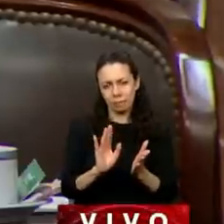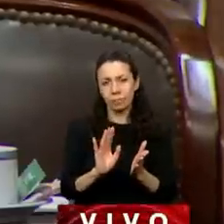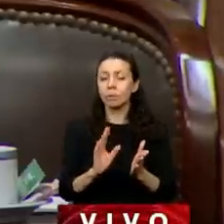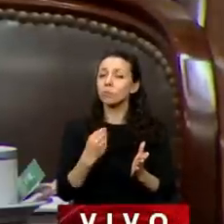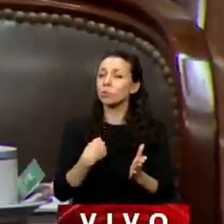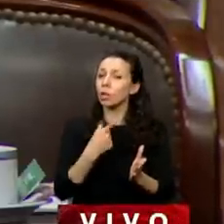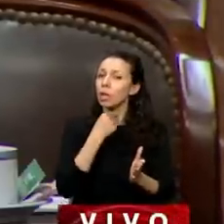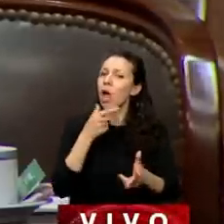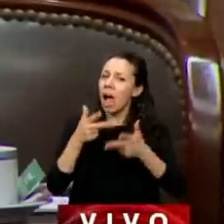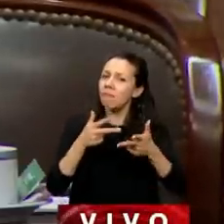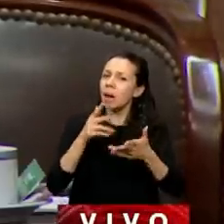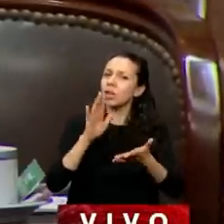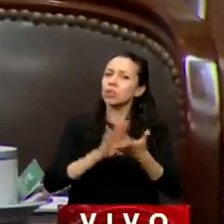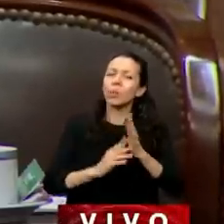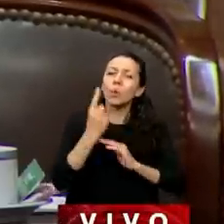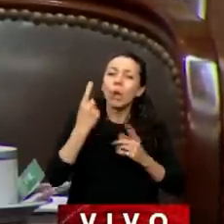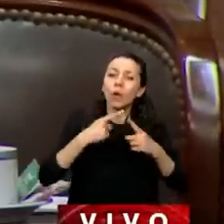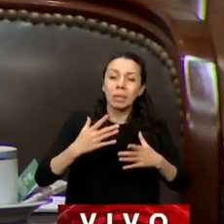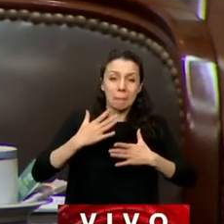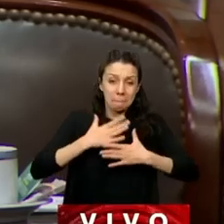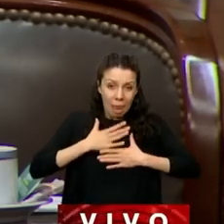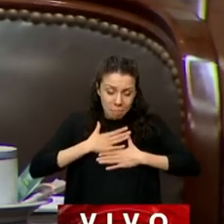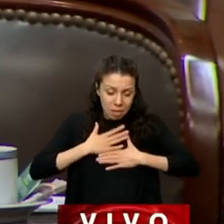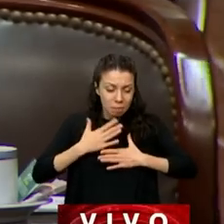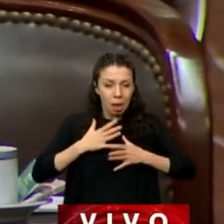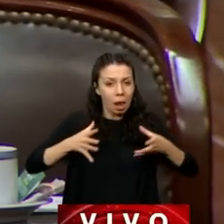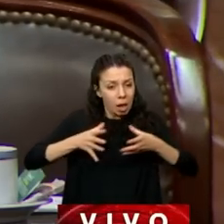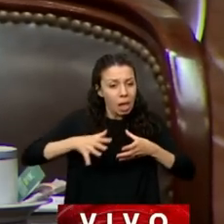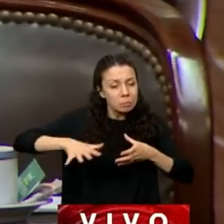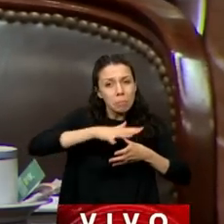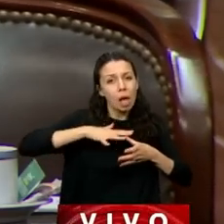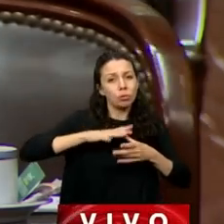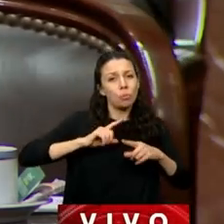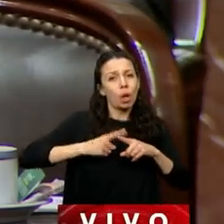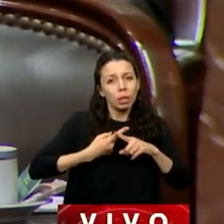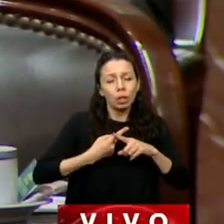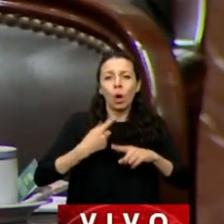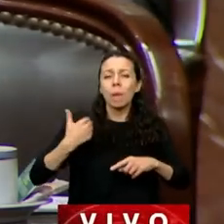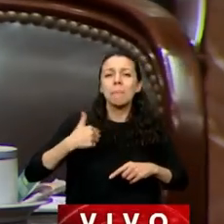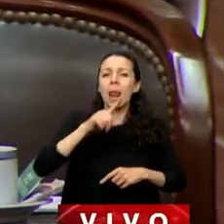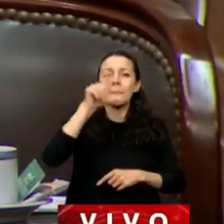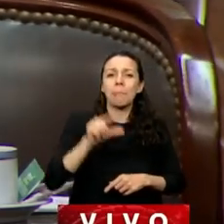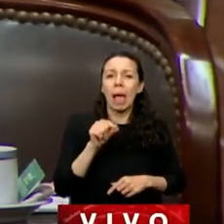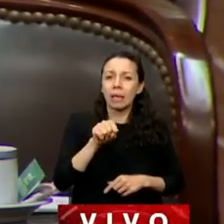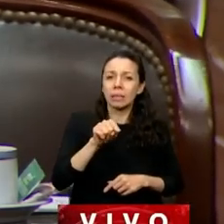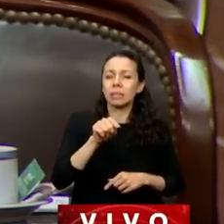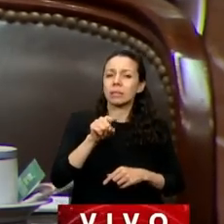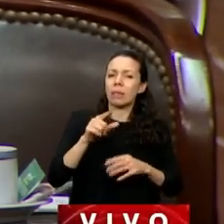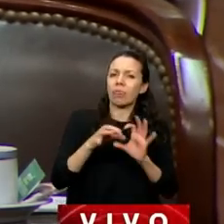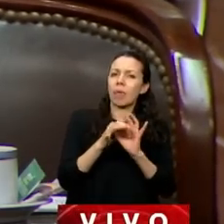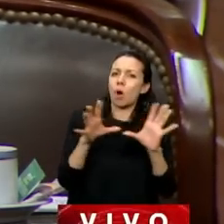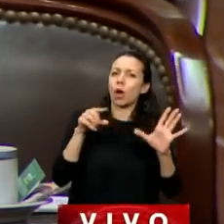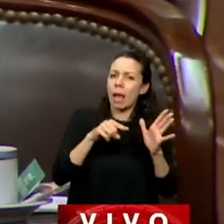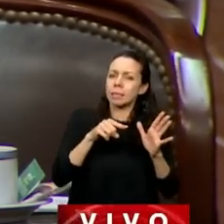me voy a referir a algo que para mí y para nuestro espacio político y para nuestro país y para nuestra democracia